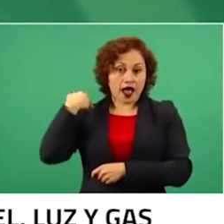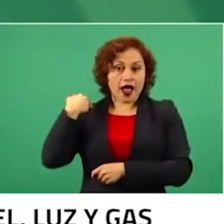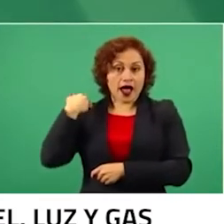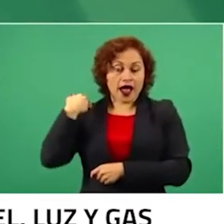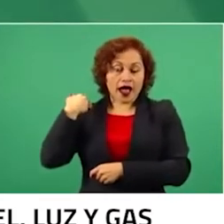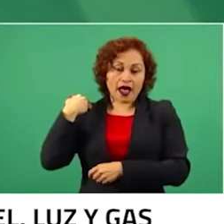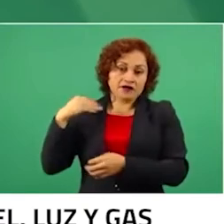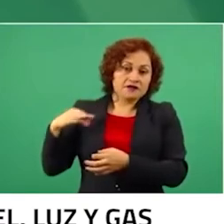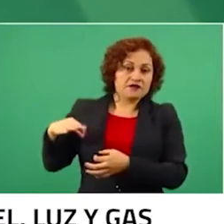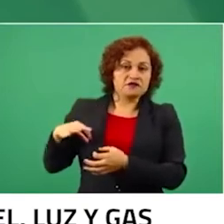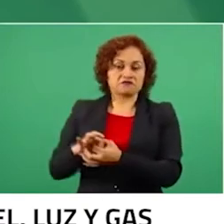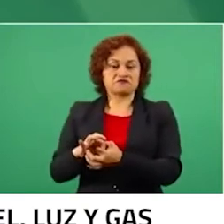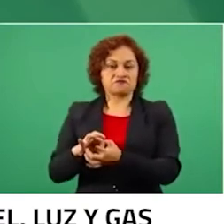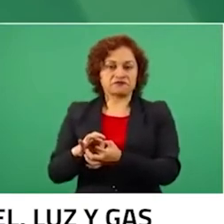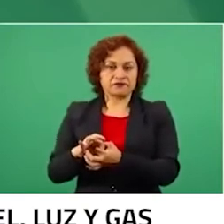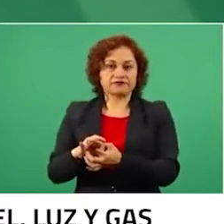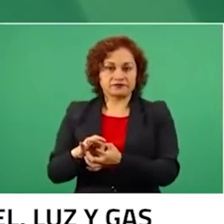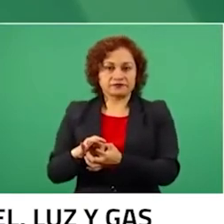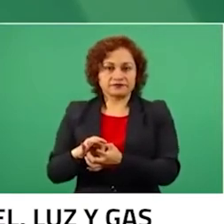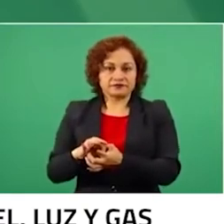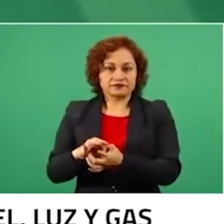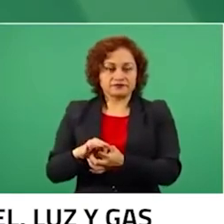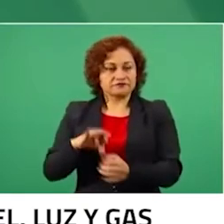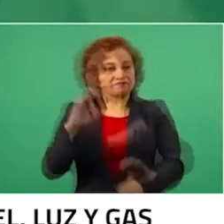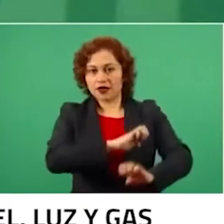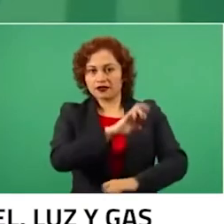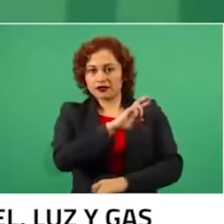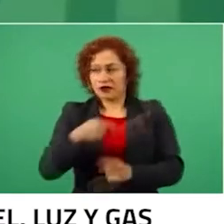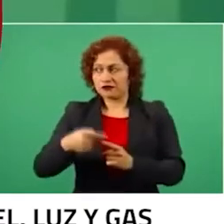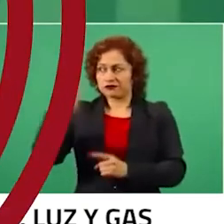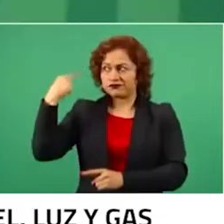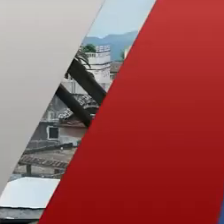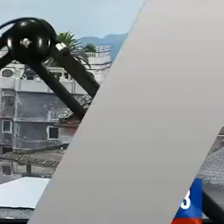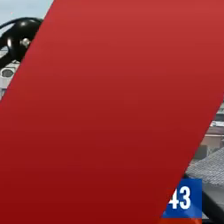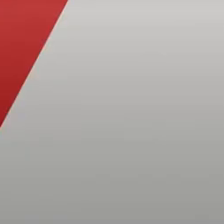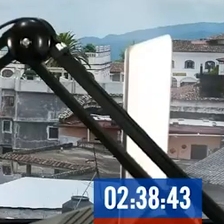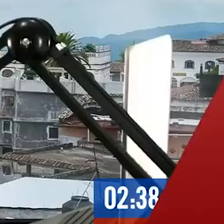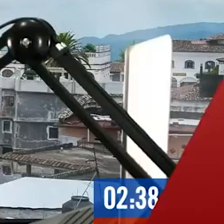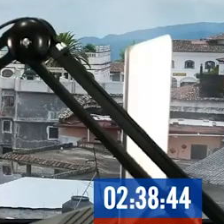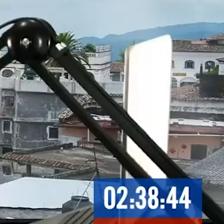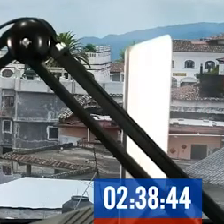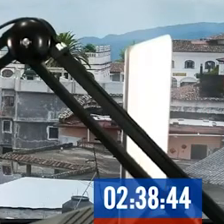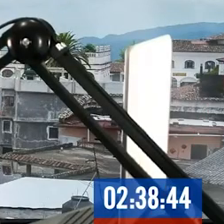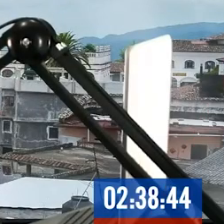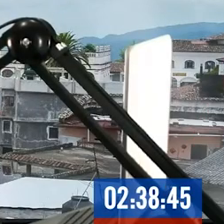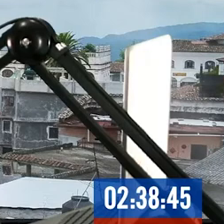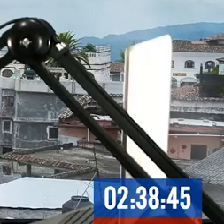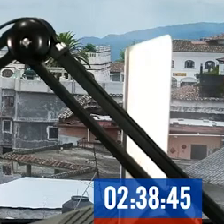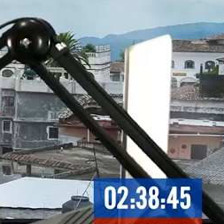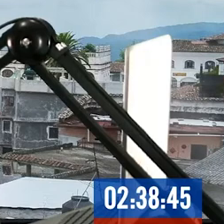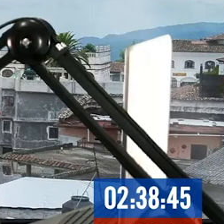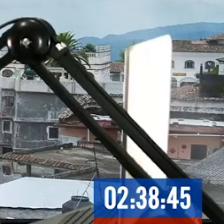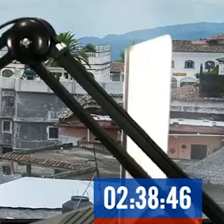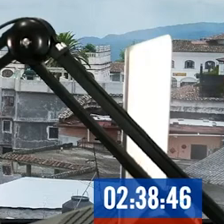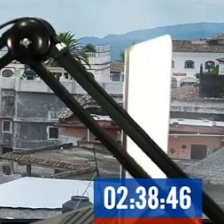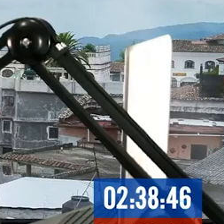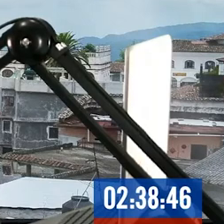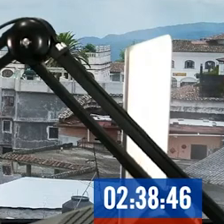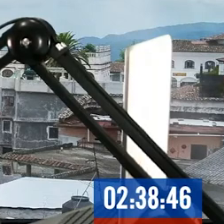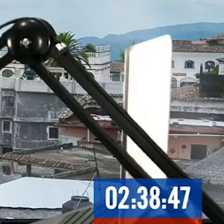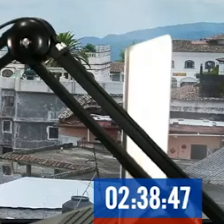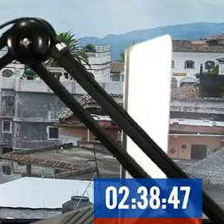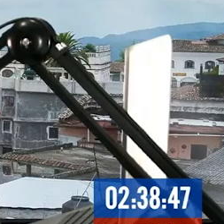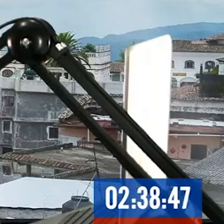neoliberales privatizadoras durante 36 años, pero ofrezco disculpas. Bueno, pues para guardar en el